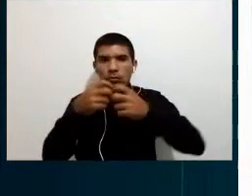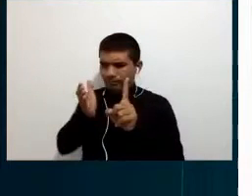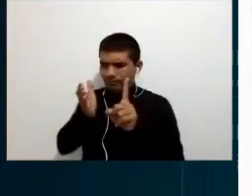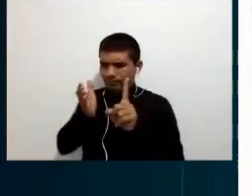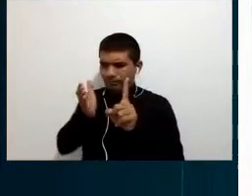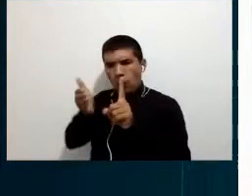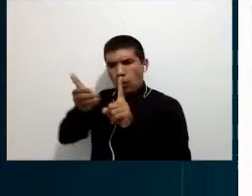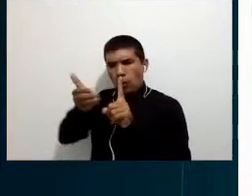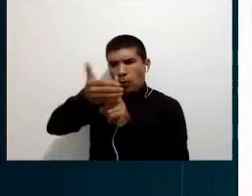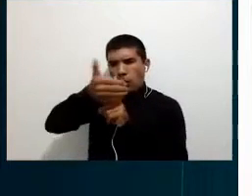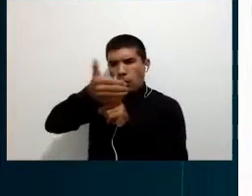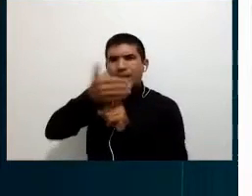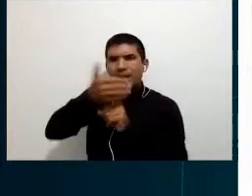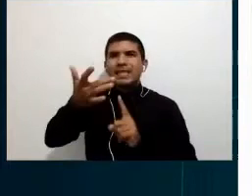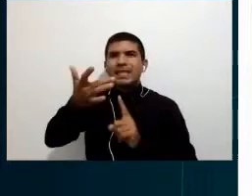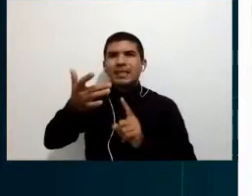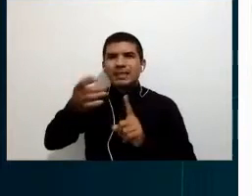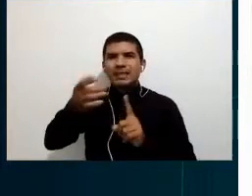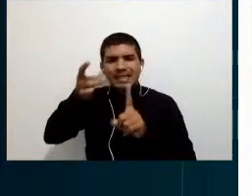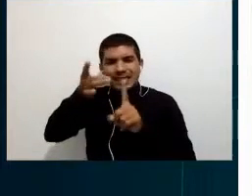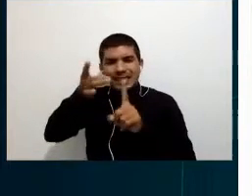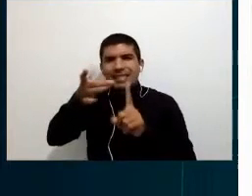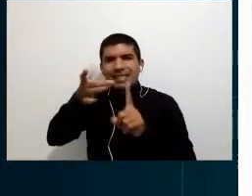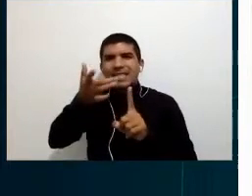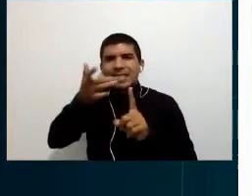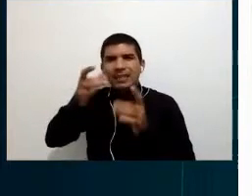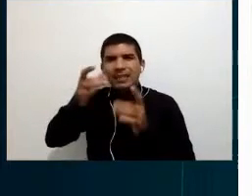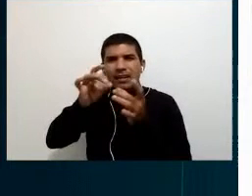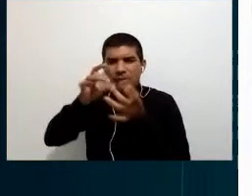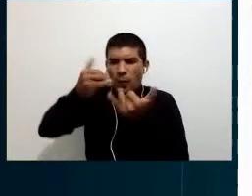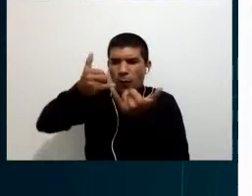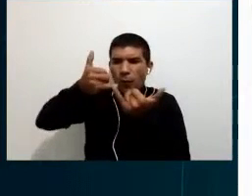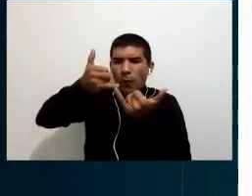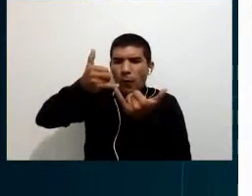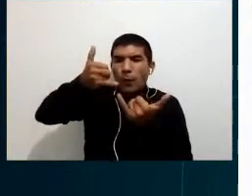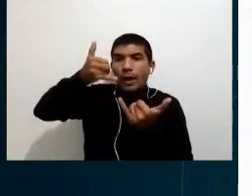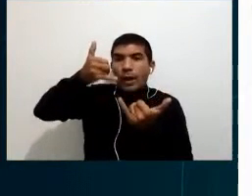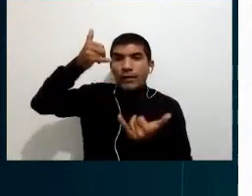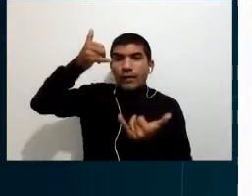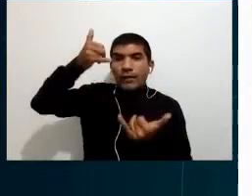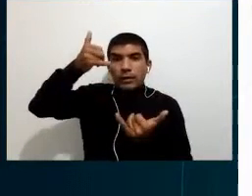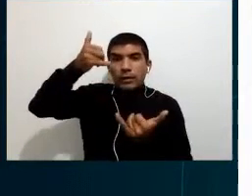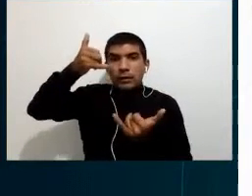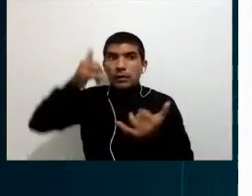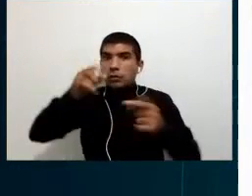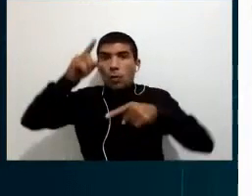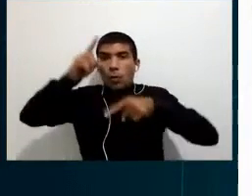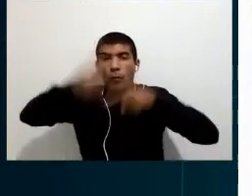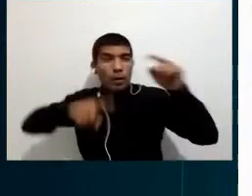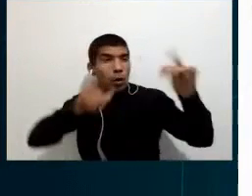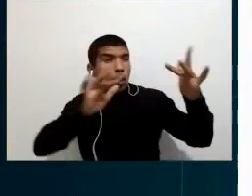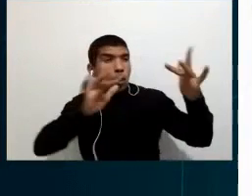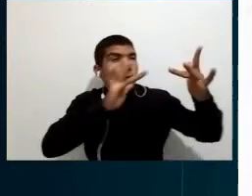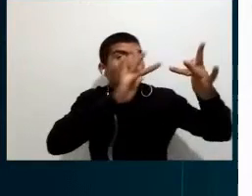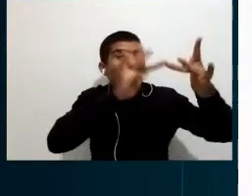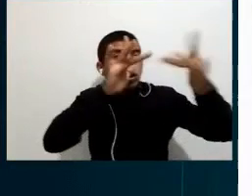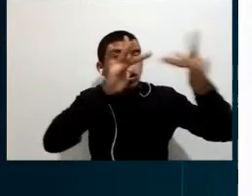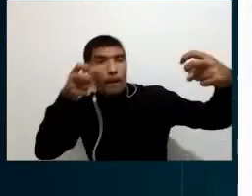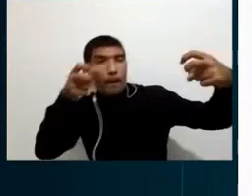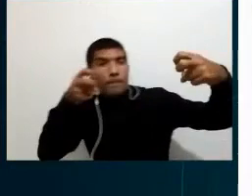gas SF6, el cual tiene un potencial de calentamiento